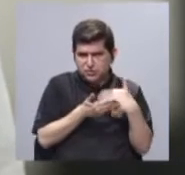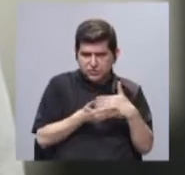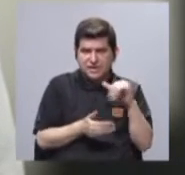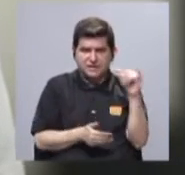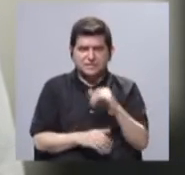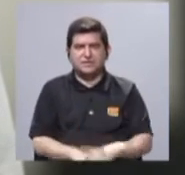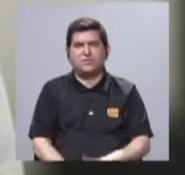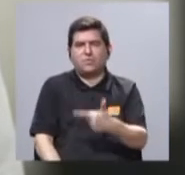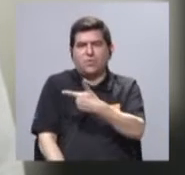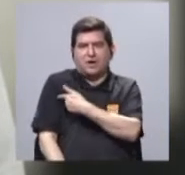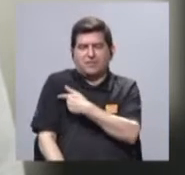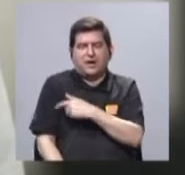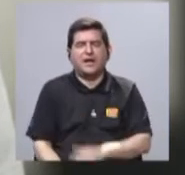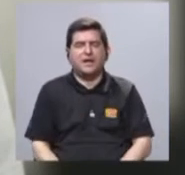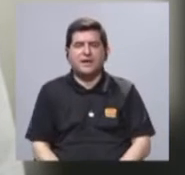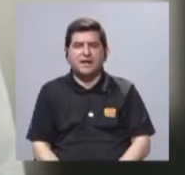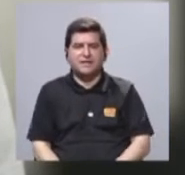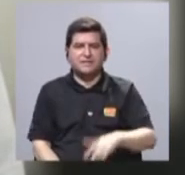pero